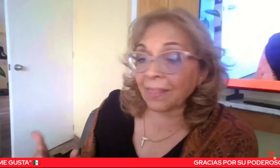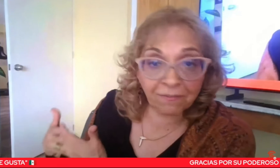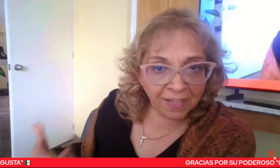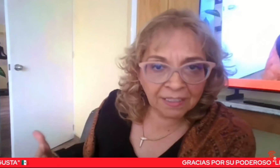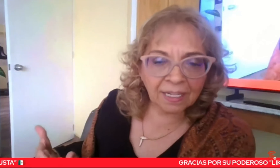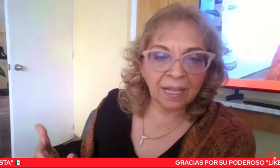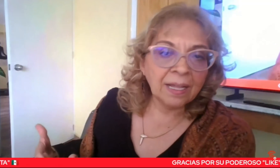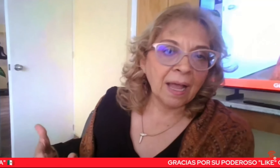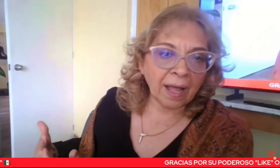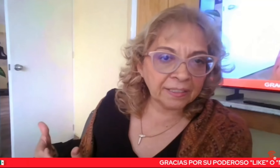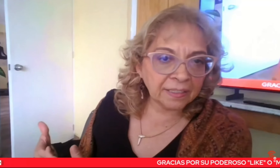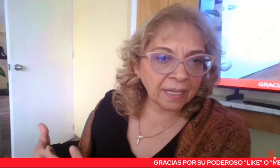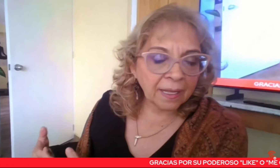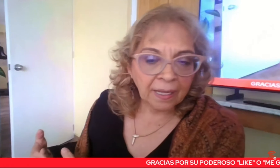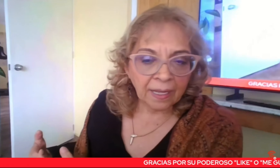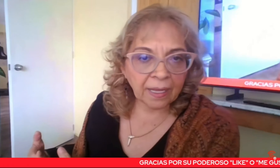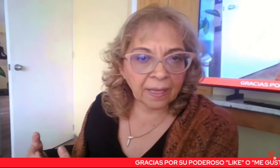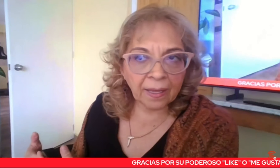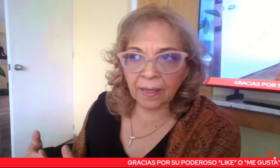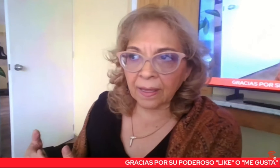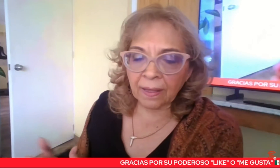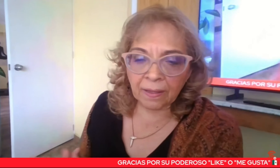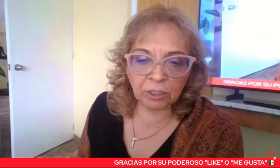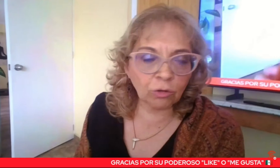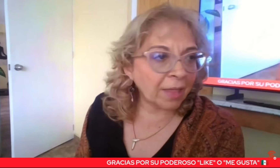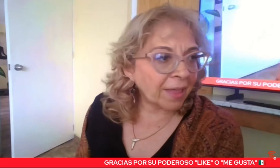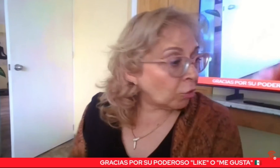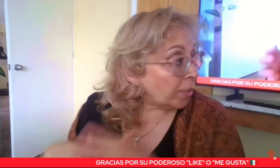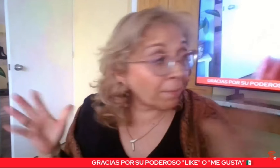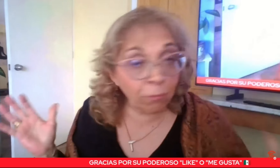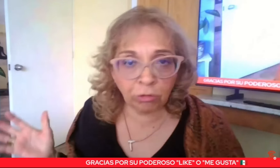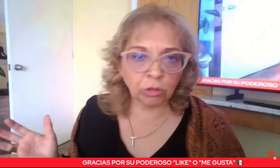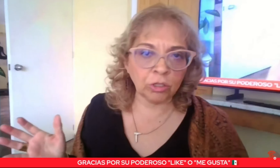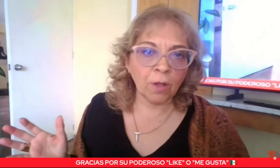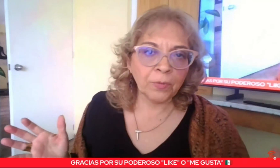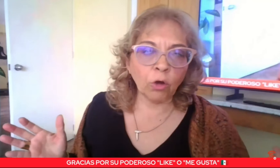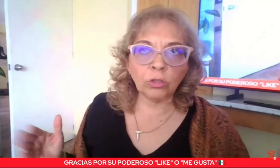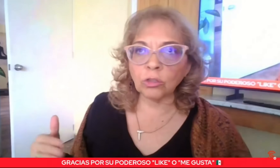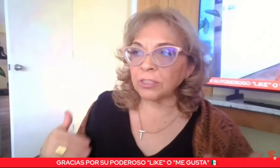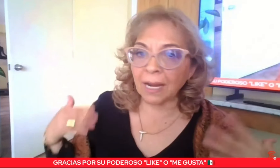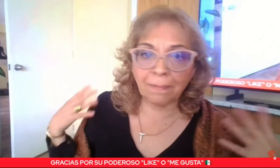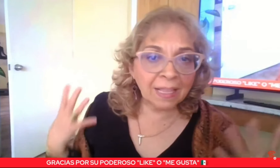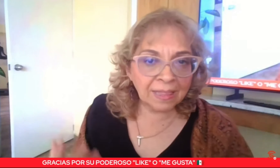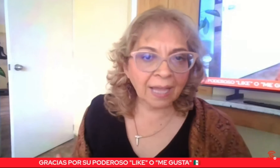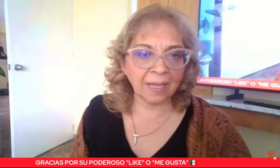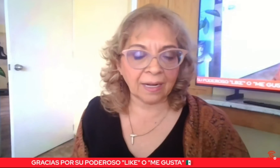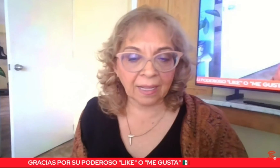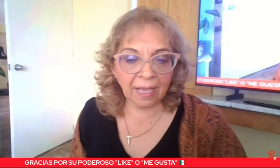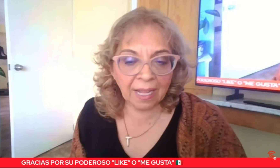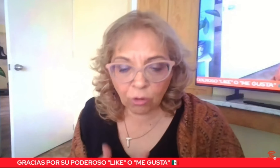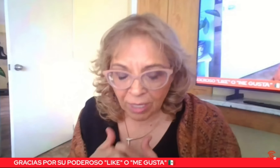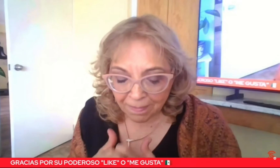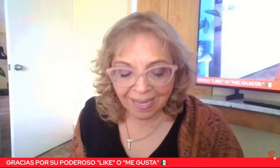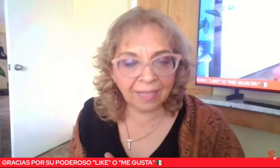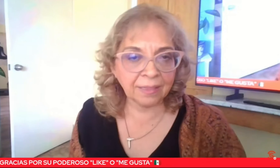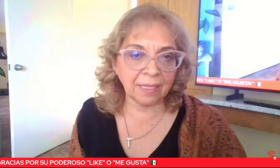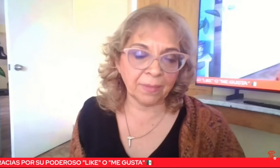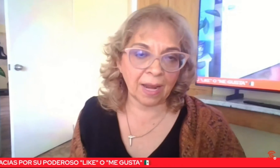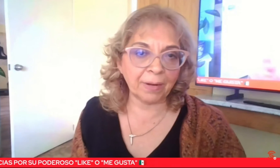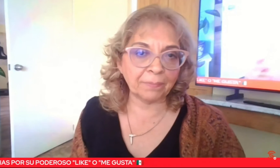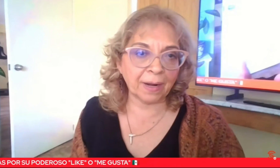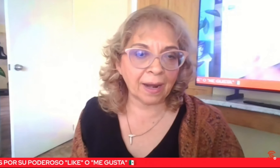la defensa a este ciudadano y a muchos otros y el blindaje requerido